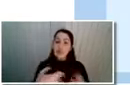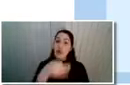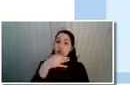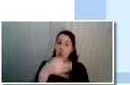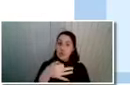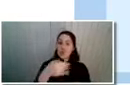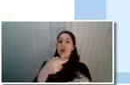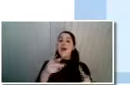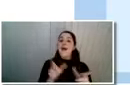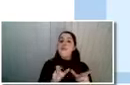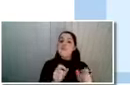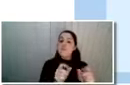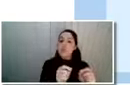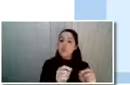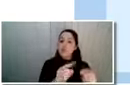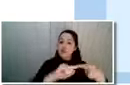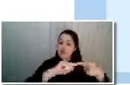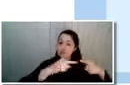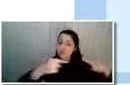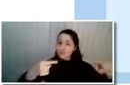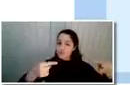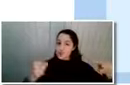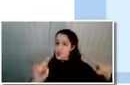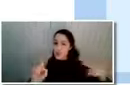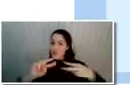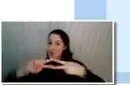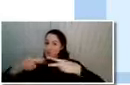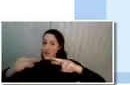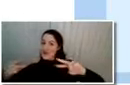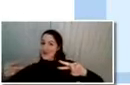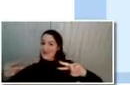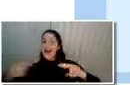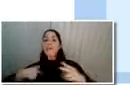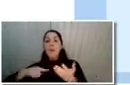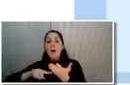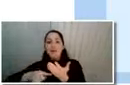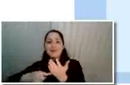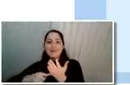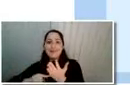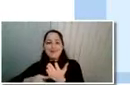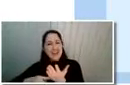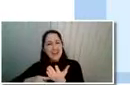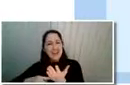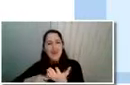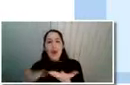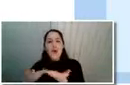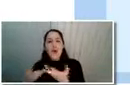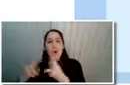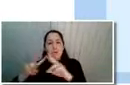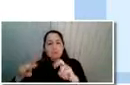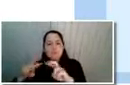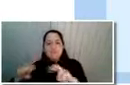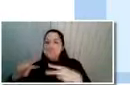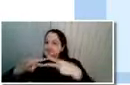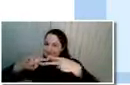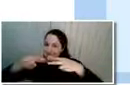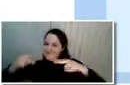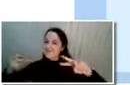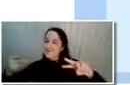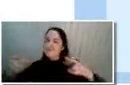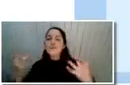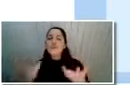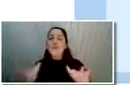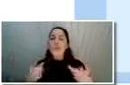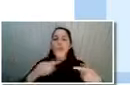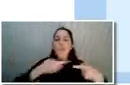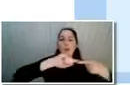esta técnica se basa en el DNA. Por lo tanto, lo primero que hay que hacer es transformar este RNA en un DNA, y